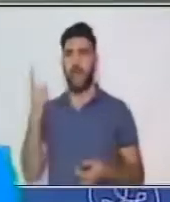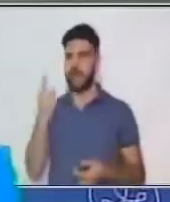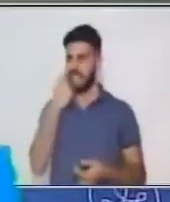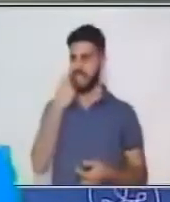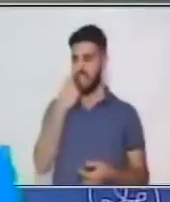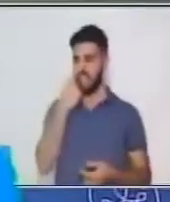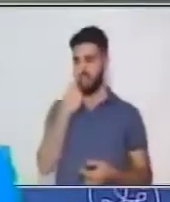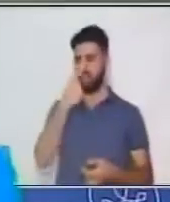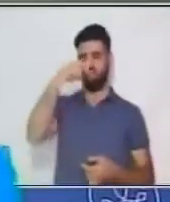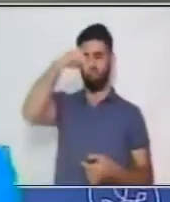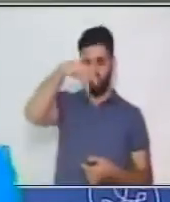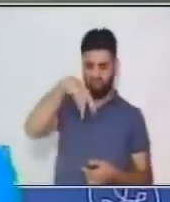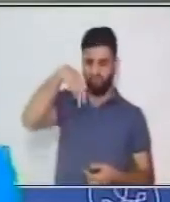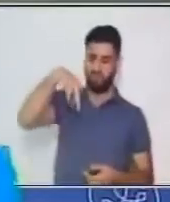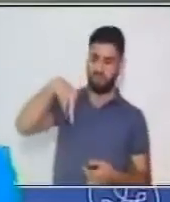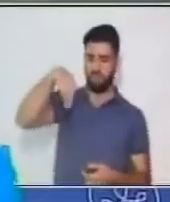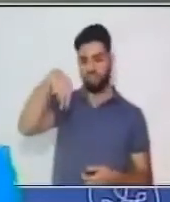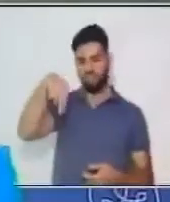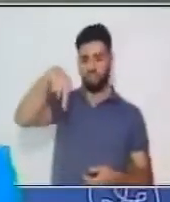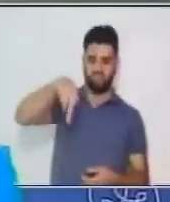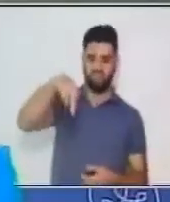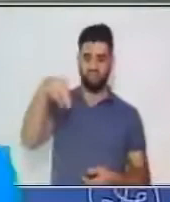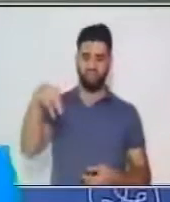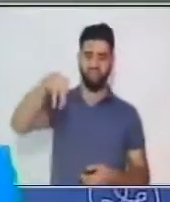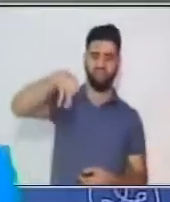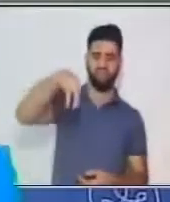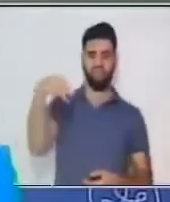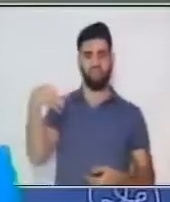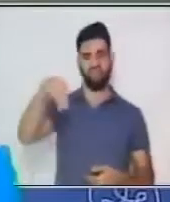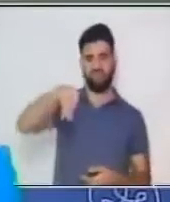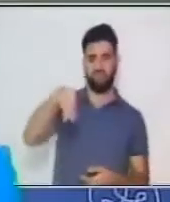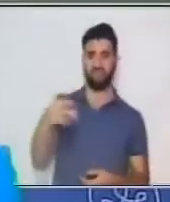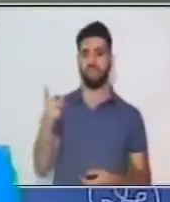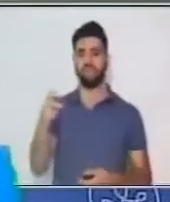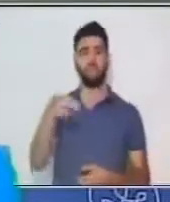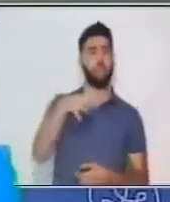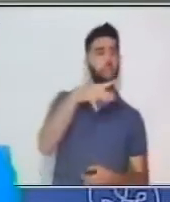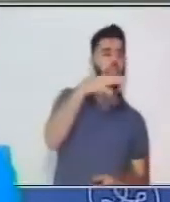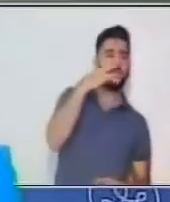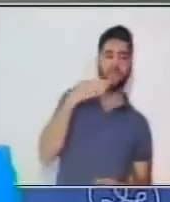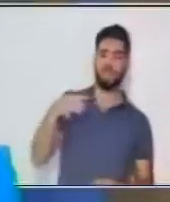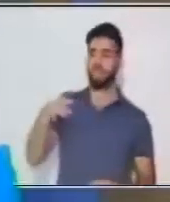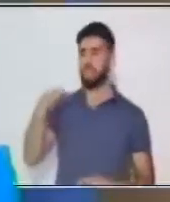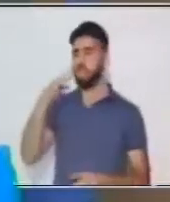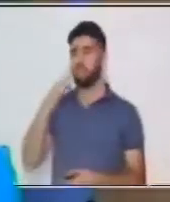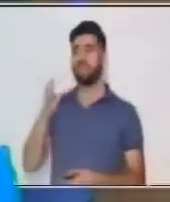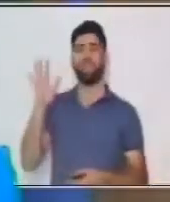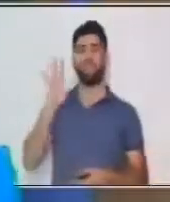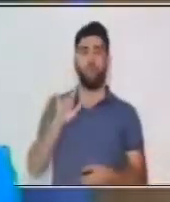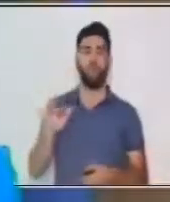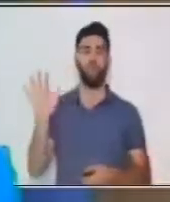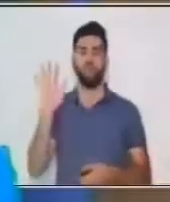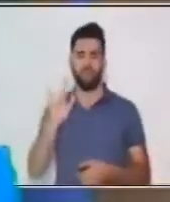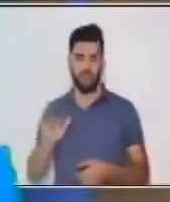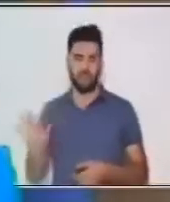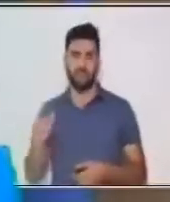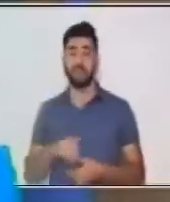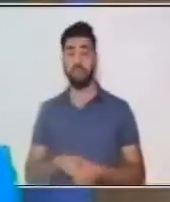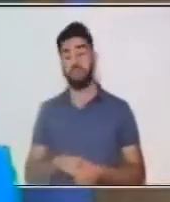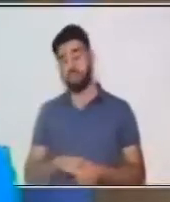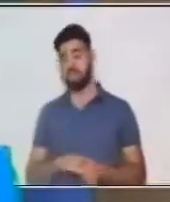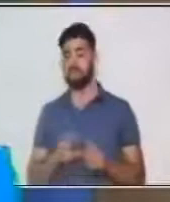con patas. Y lo único que hacían era pasar oliendo todo el día. Y olían todo lo que se encontraba a su paso.